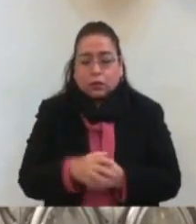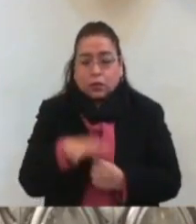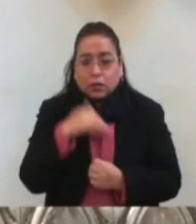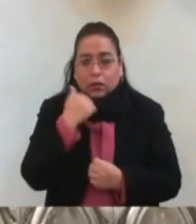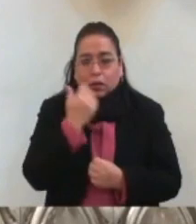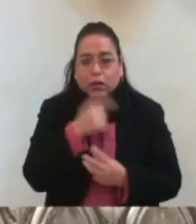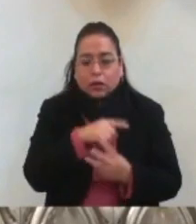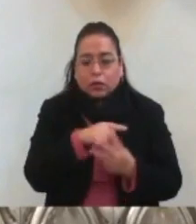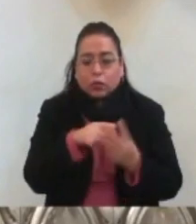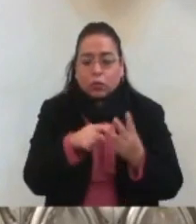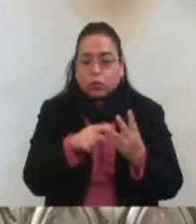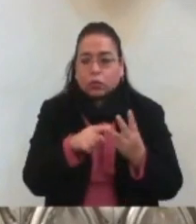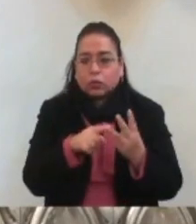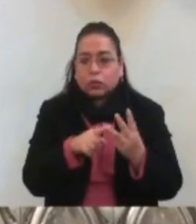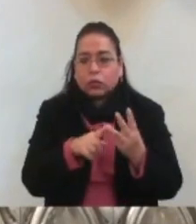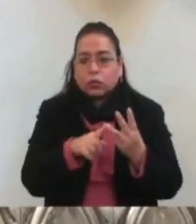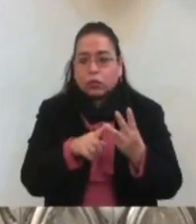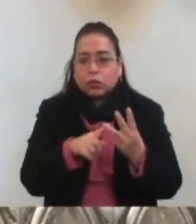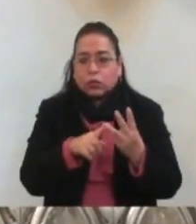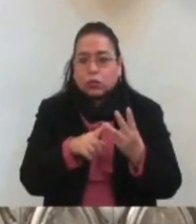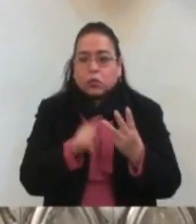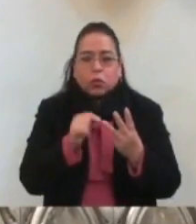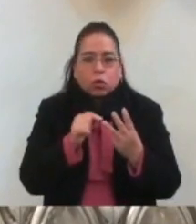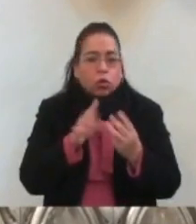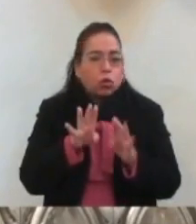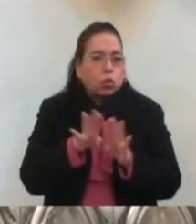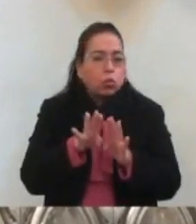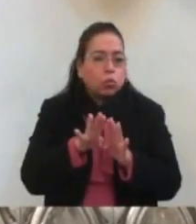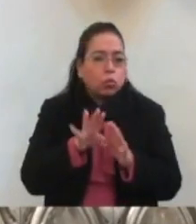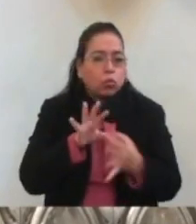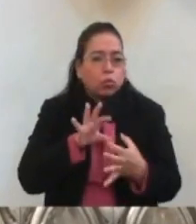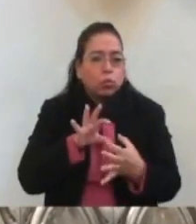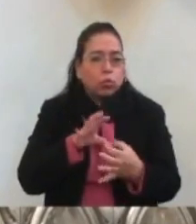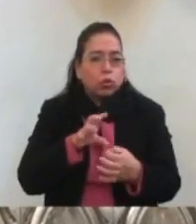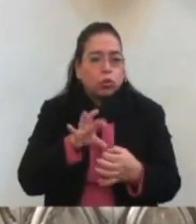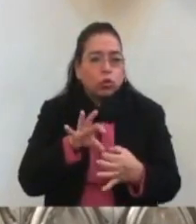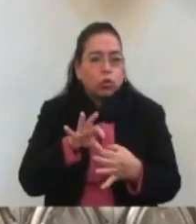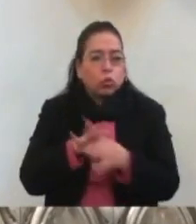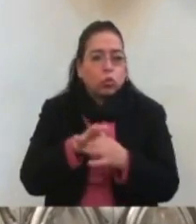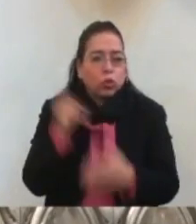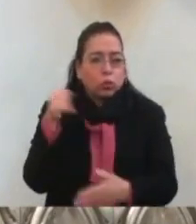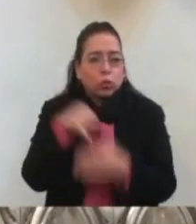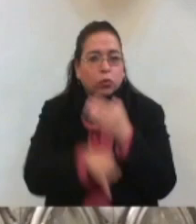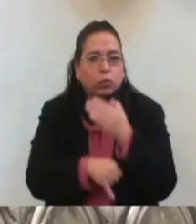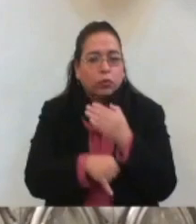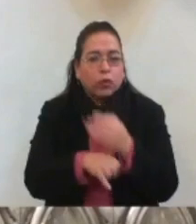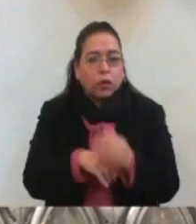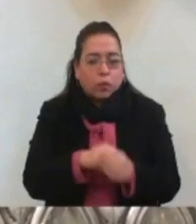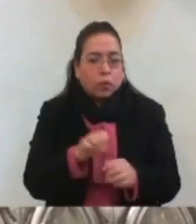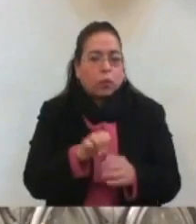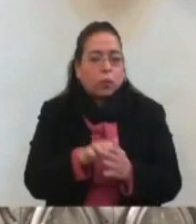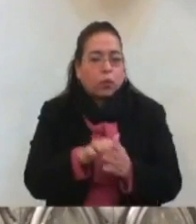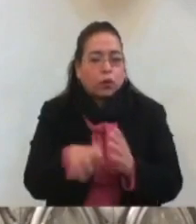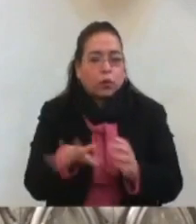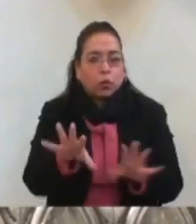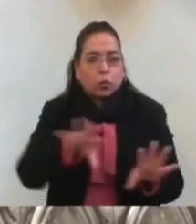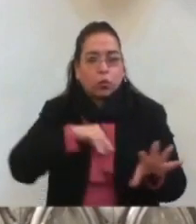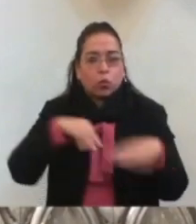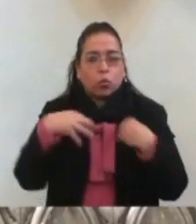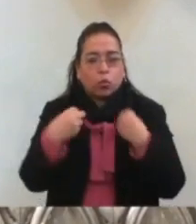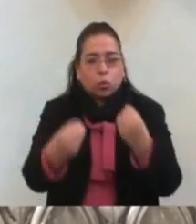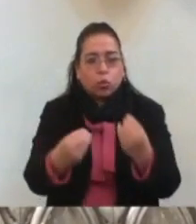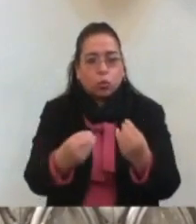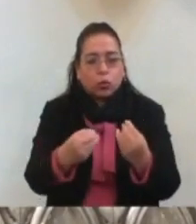como muy arraigadas tiempo de pandemia es